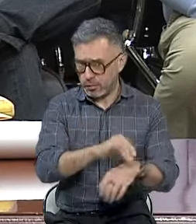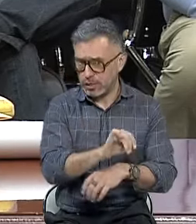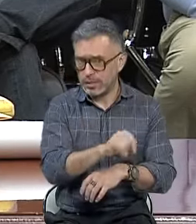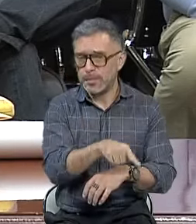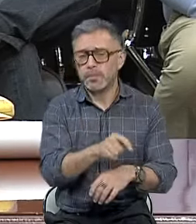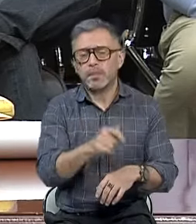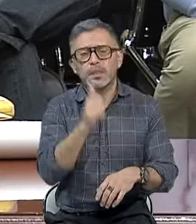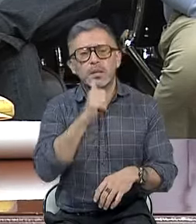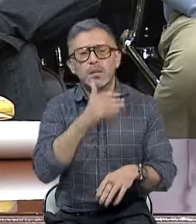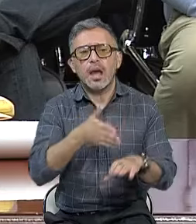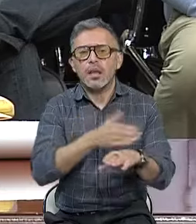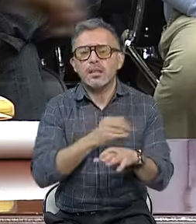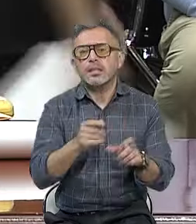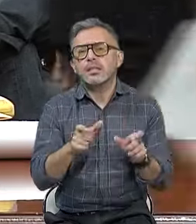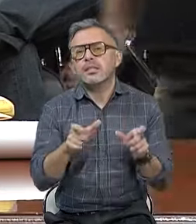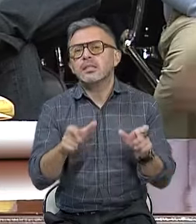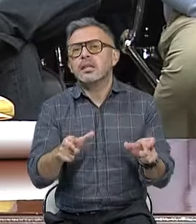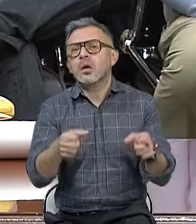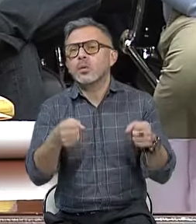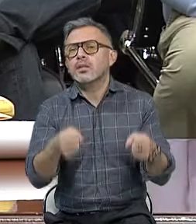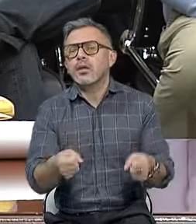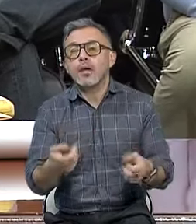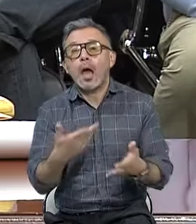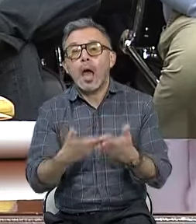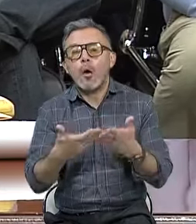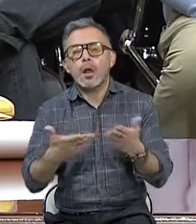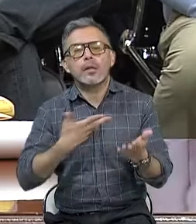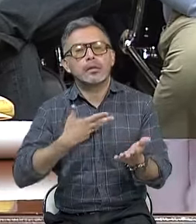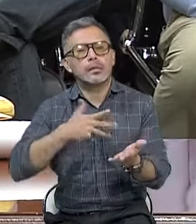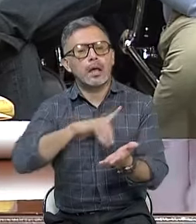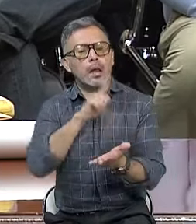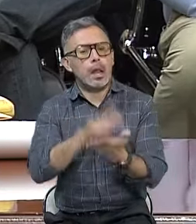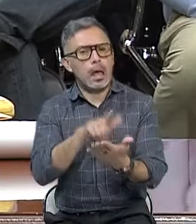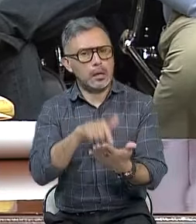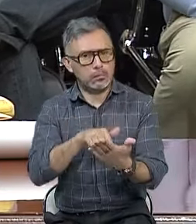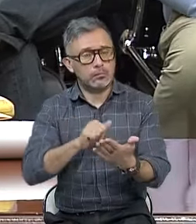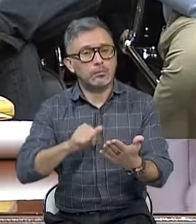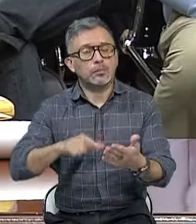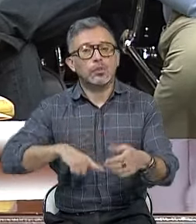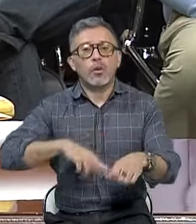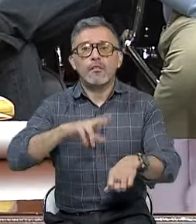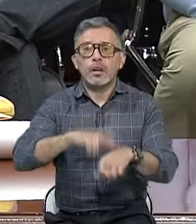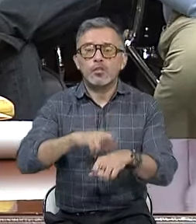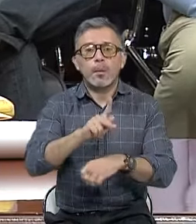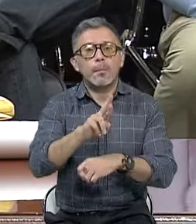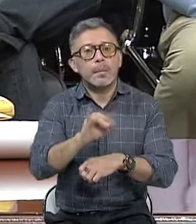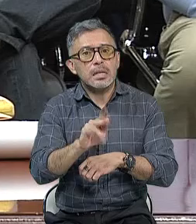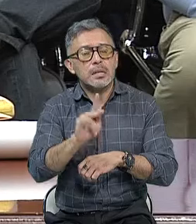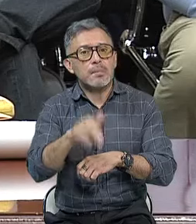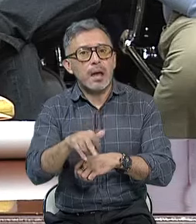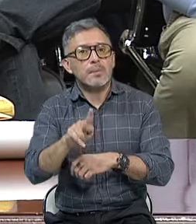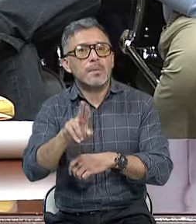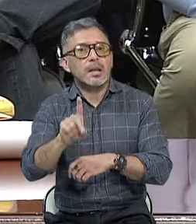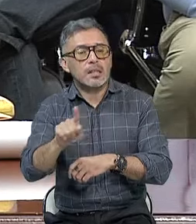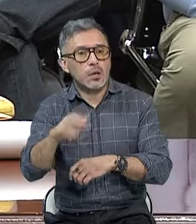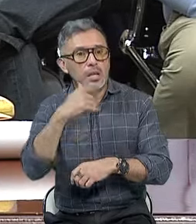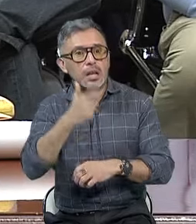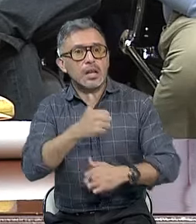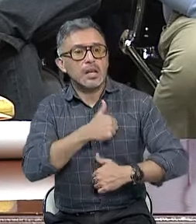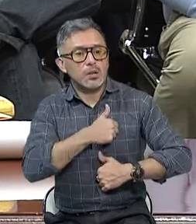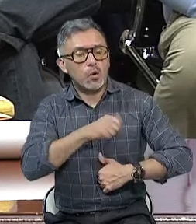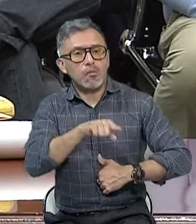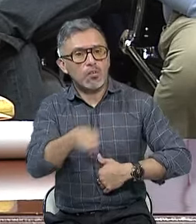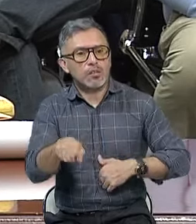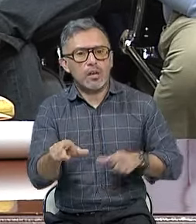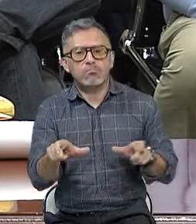labores de seguridad pública hoy tiene un marco legal no hay un solo gobernador del Pri del pano el PRD que pida que el ejército deje de hacer